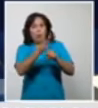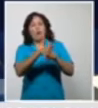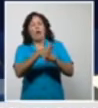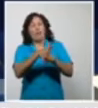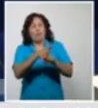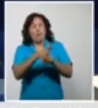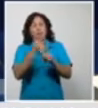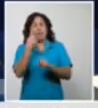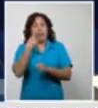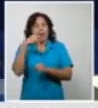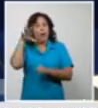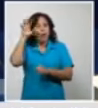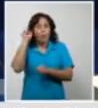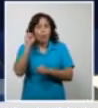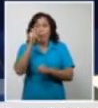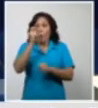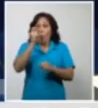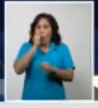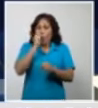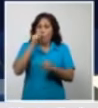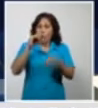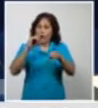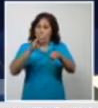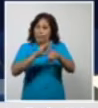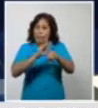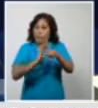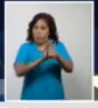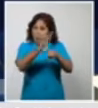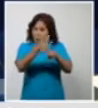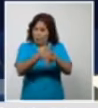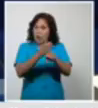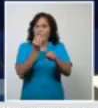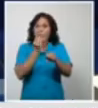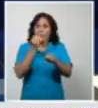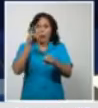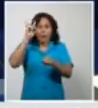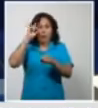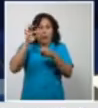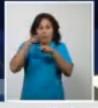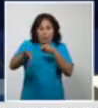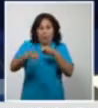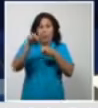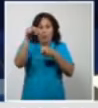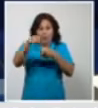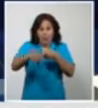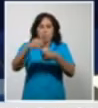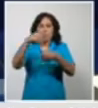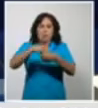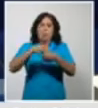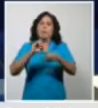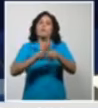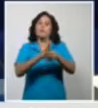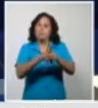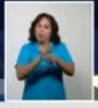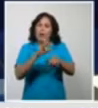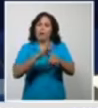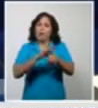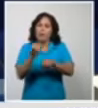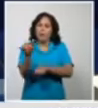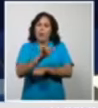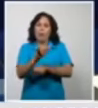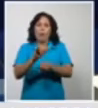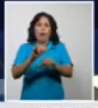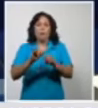presencia del coronavirus o del SARS-CoV-2 en el semen del hombre.